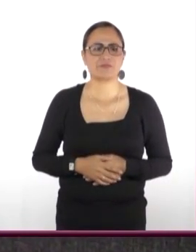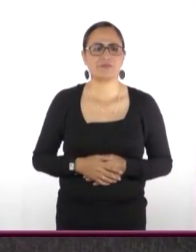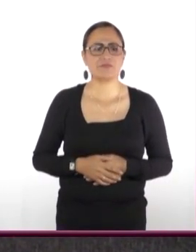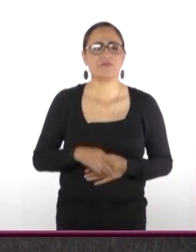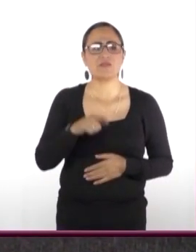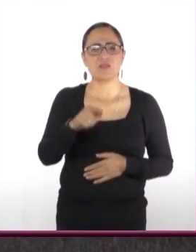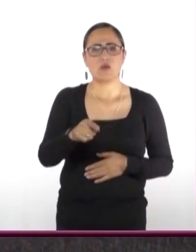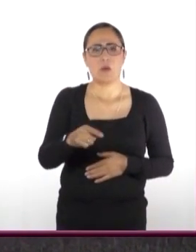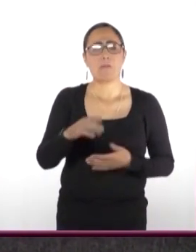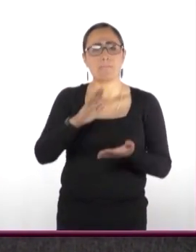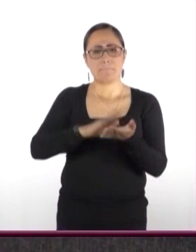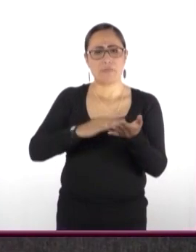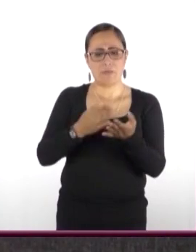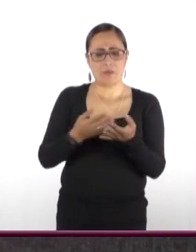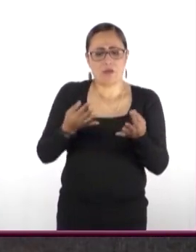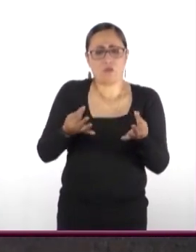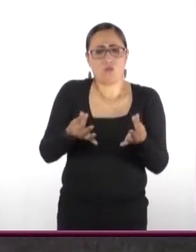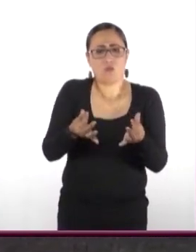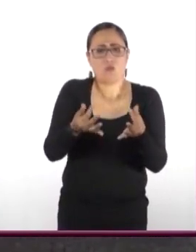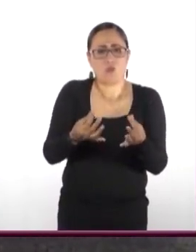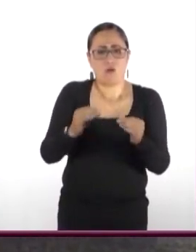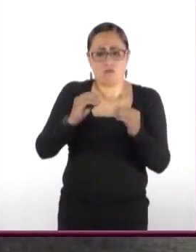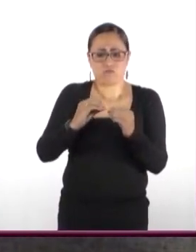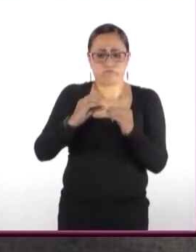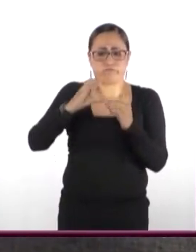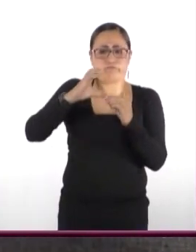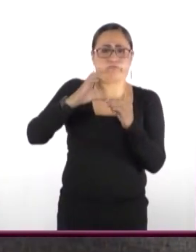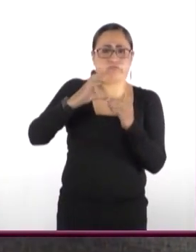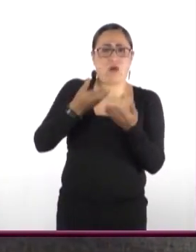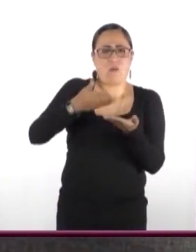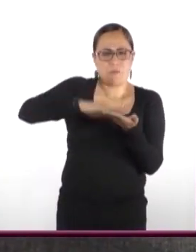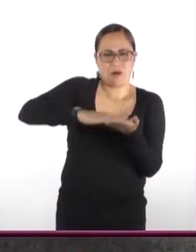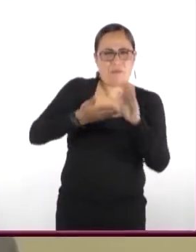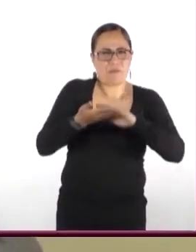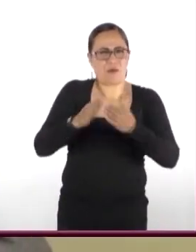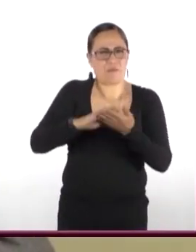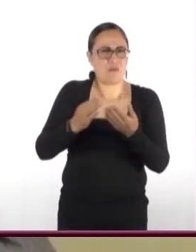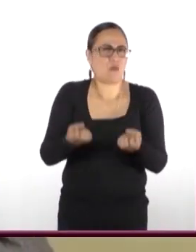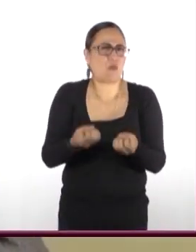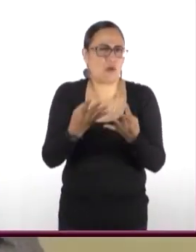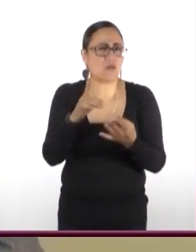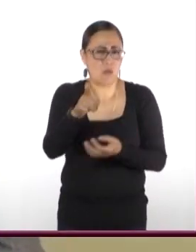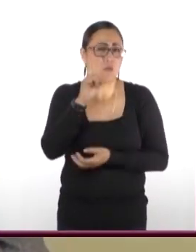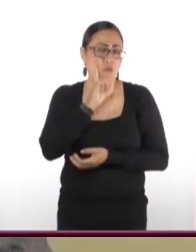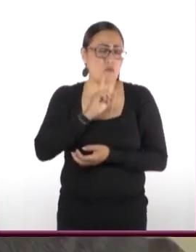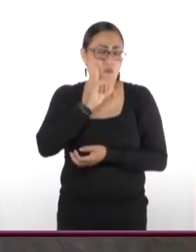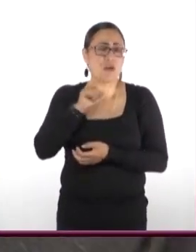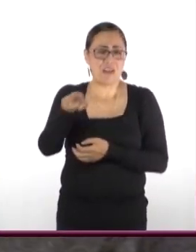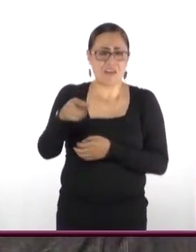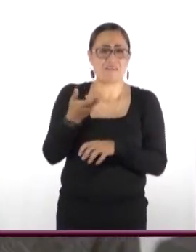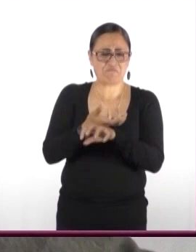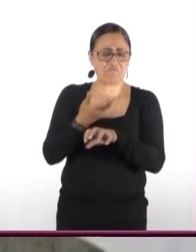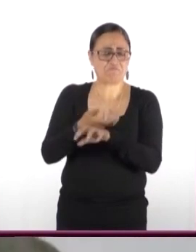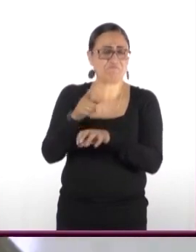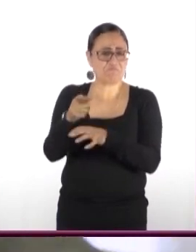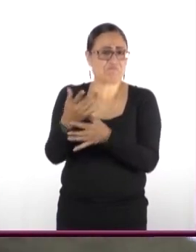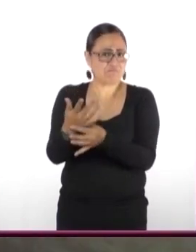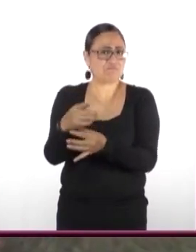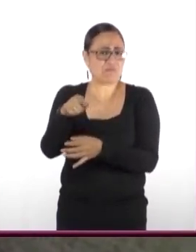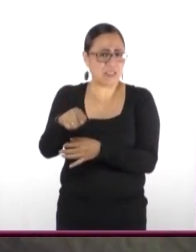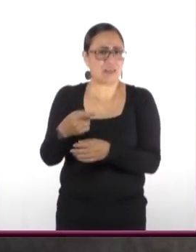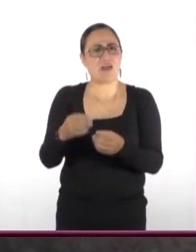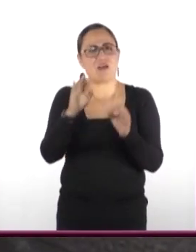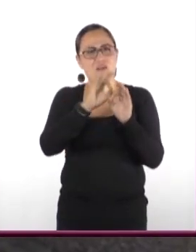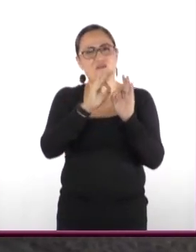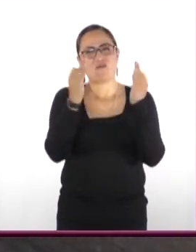Ahora, ¿qué tan espeso será el papel una vez doblado? Bueno, pues esta chica californiana también propuso una